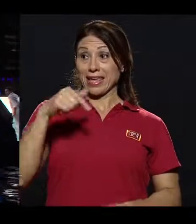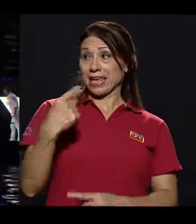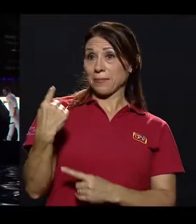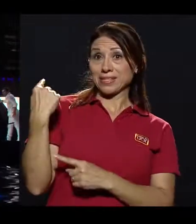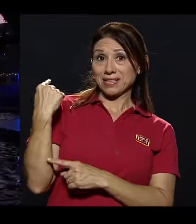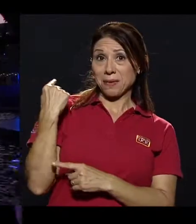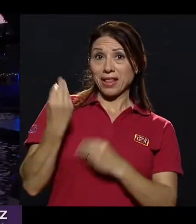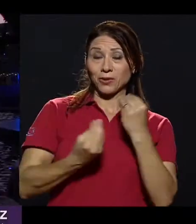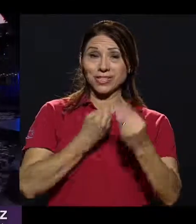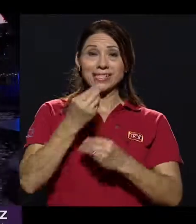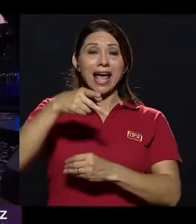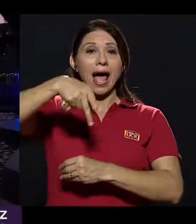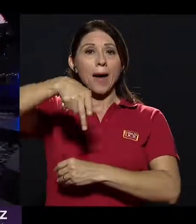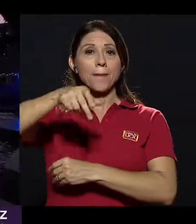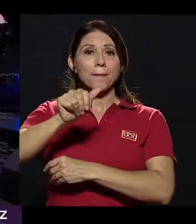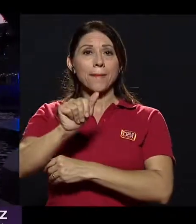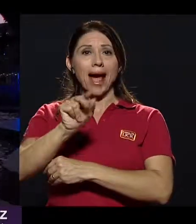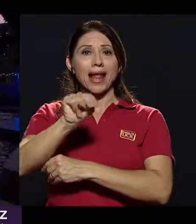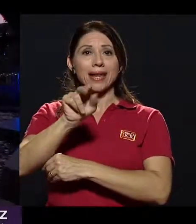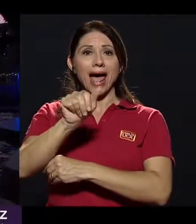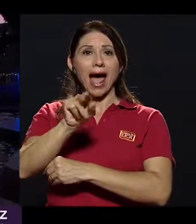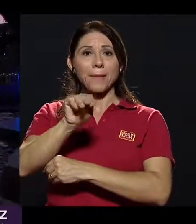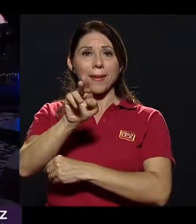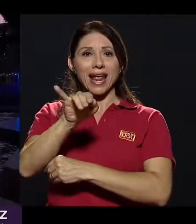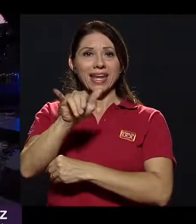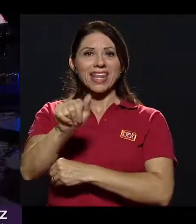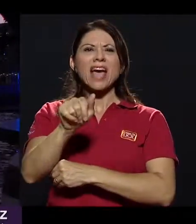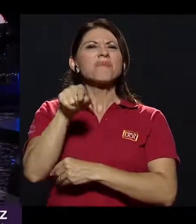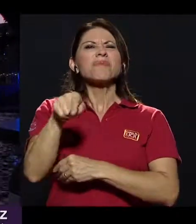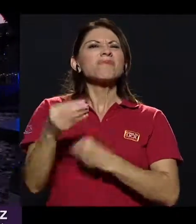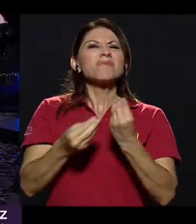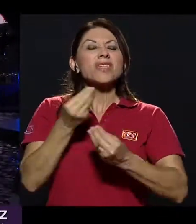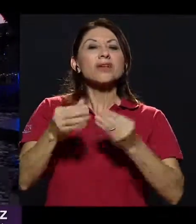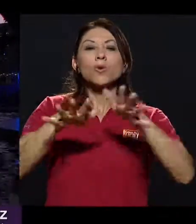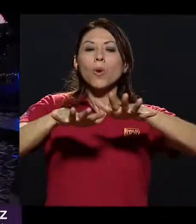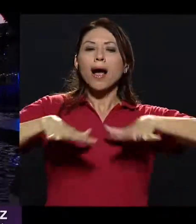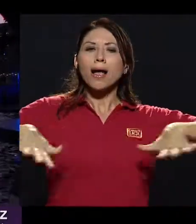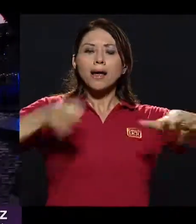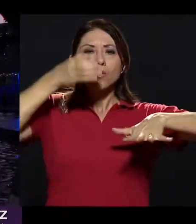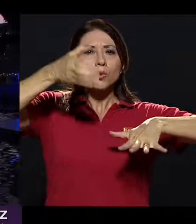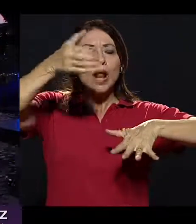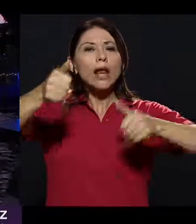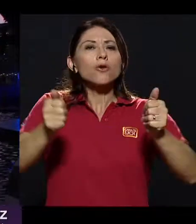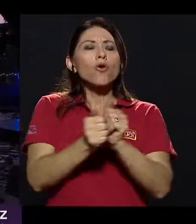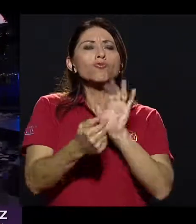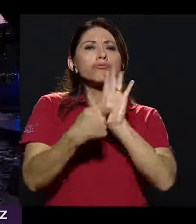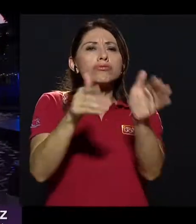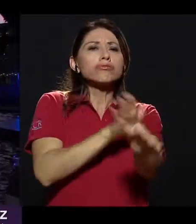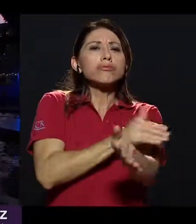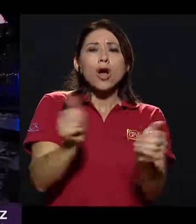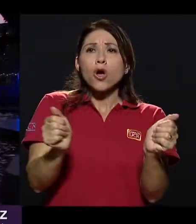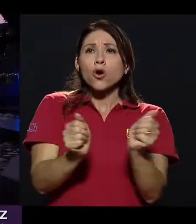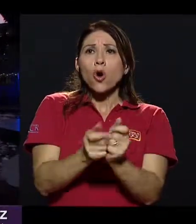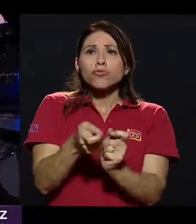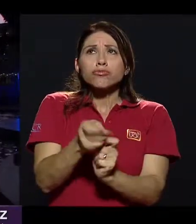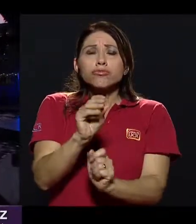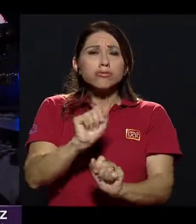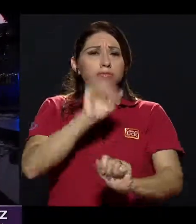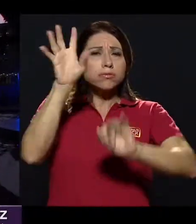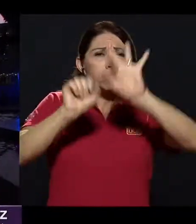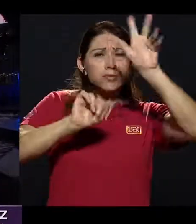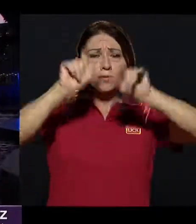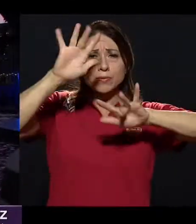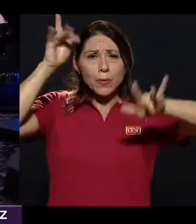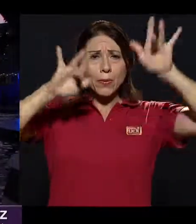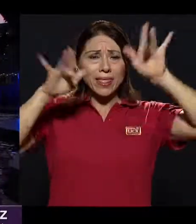Y aquí a mis espaldas se encuentra Panamanía, un área completamente cultural con conciertos, juegos de pólvora y una serie de actividades